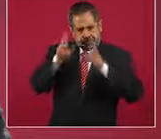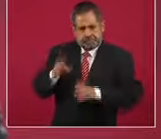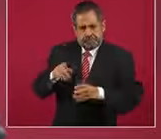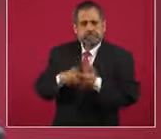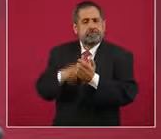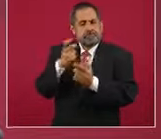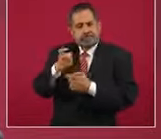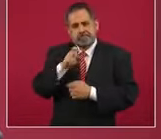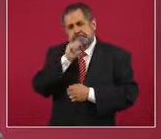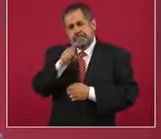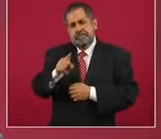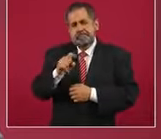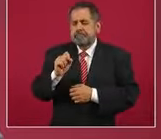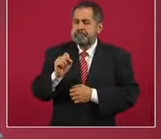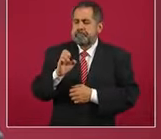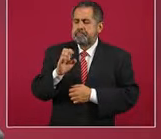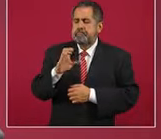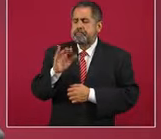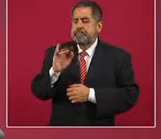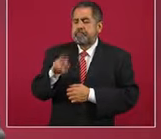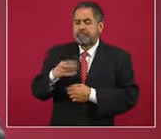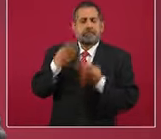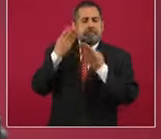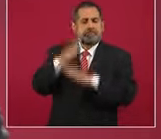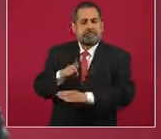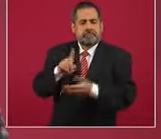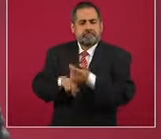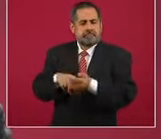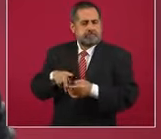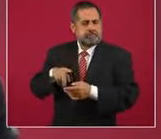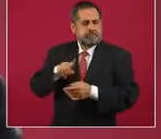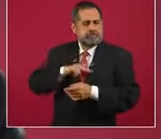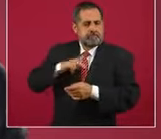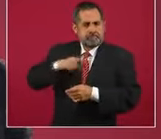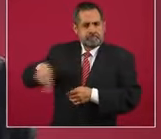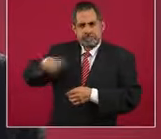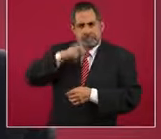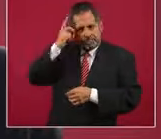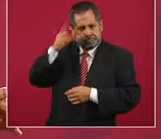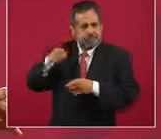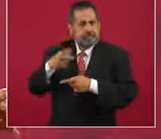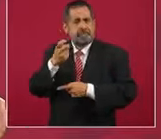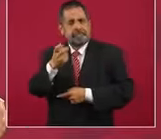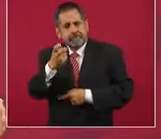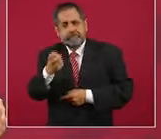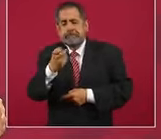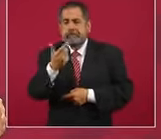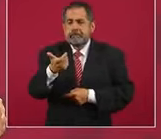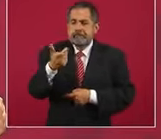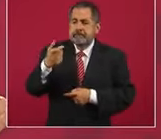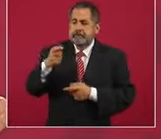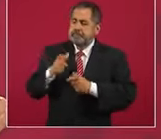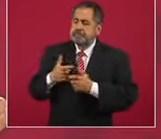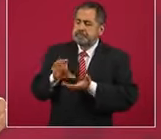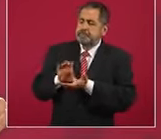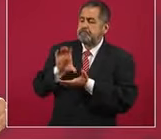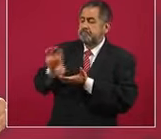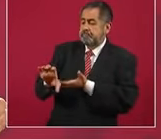eso es el Banco del Bienestar. Básicamente, su función es dispersar los